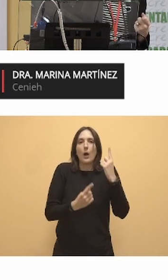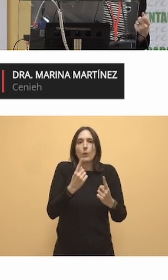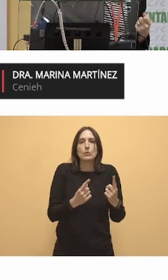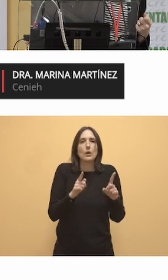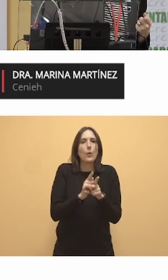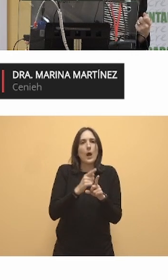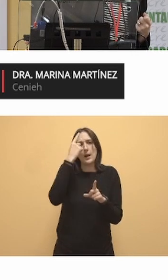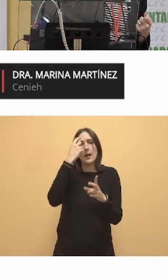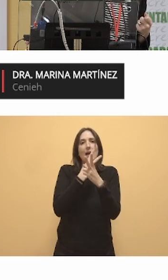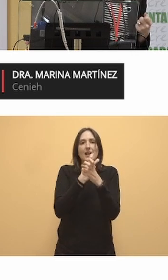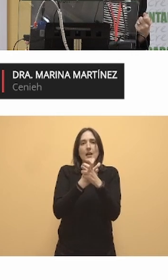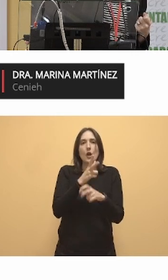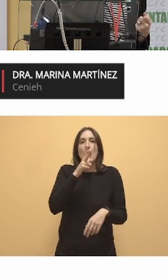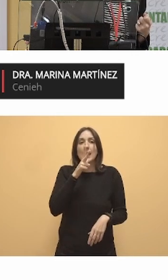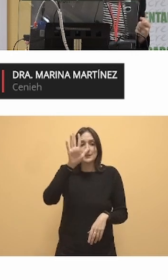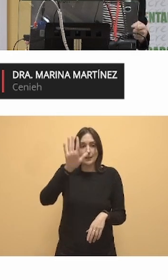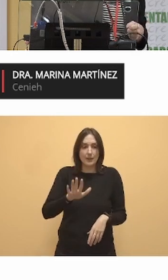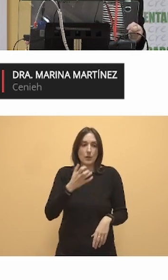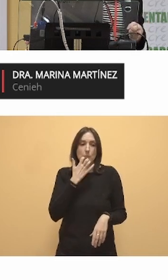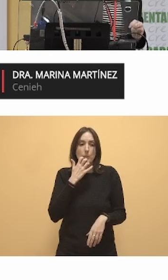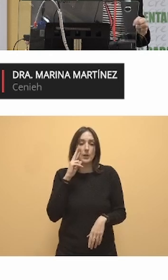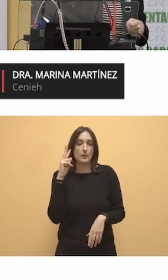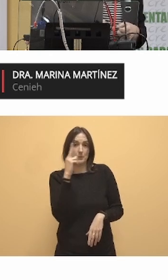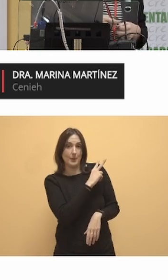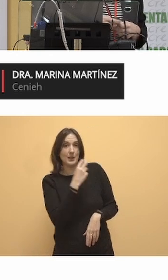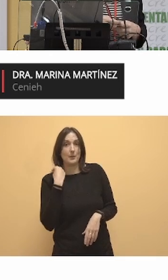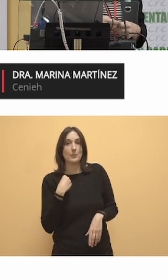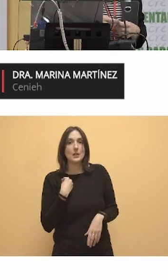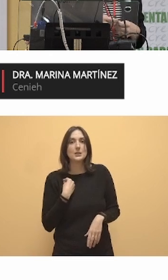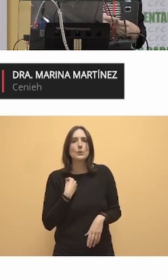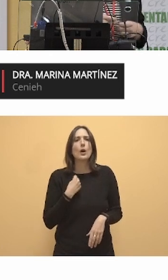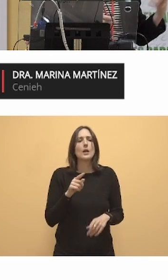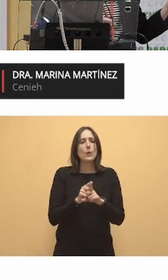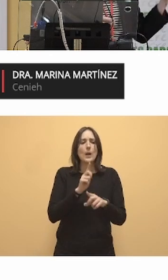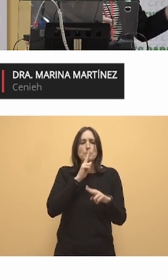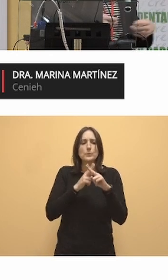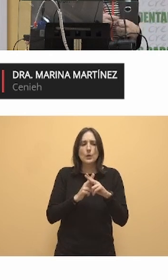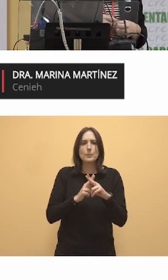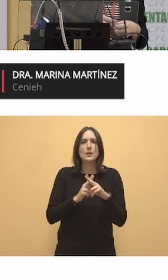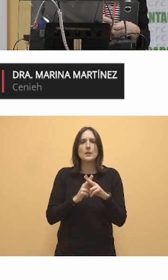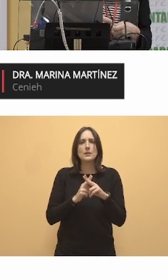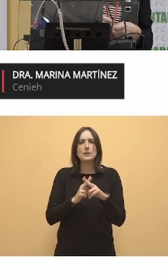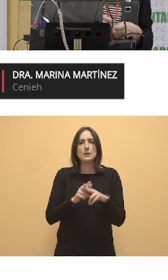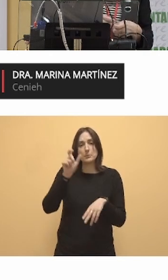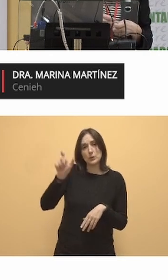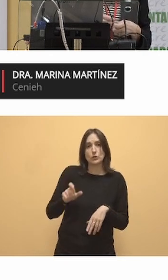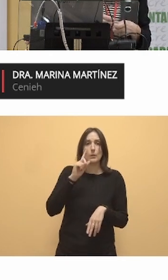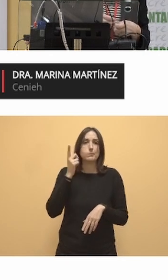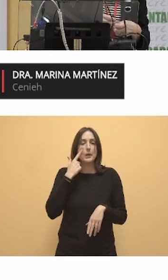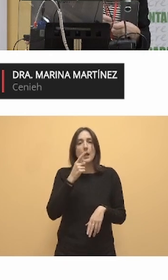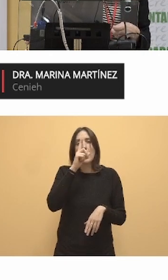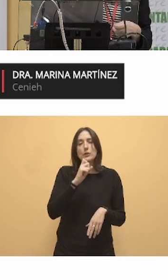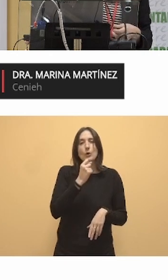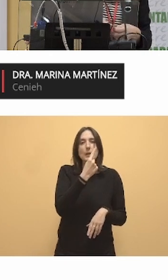el cráneo H5, que es el que tenéis aquí, un Paranthropus bushei, se le denominó, Mary Leakey lo encontró en